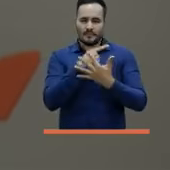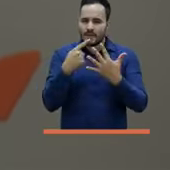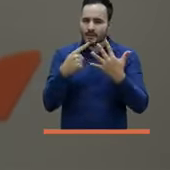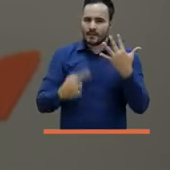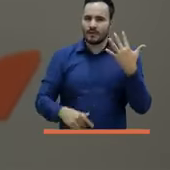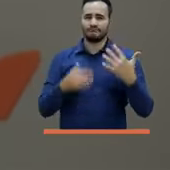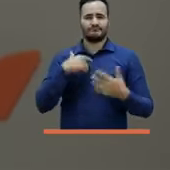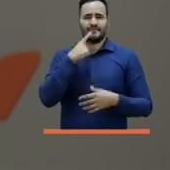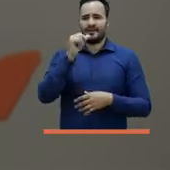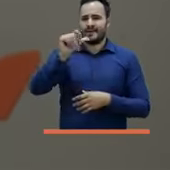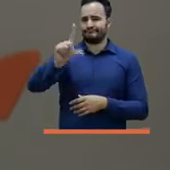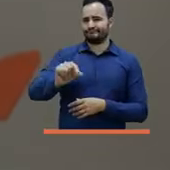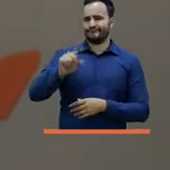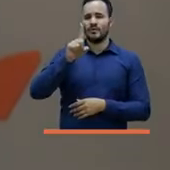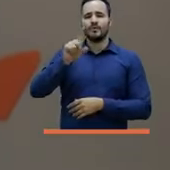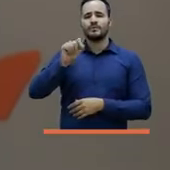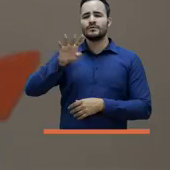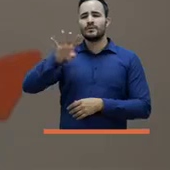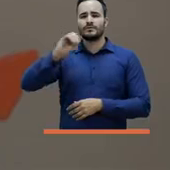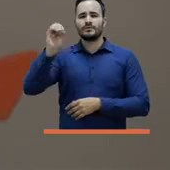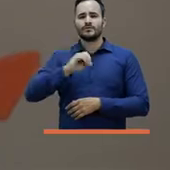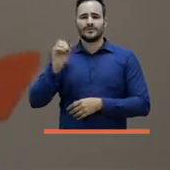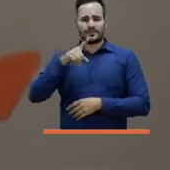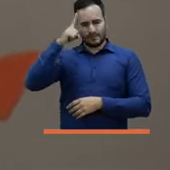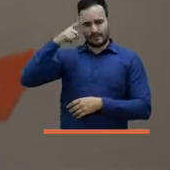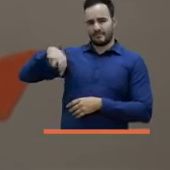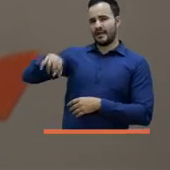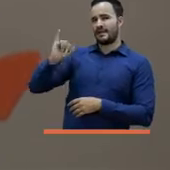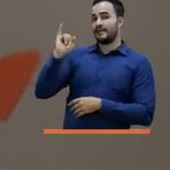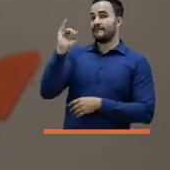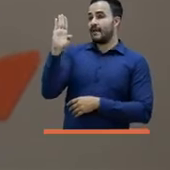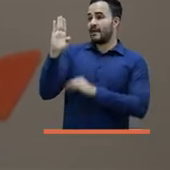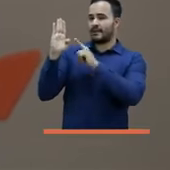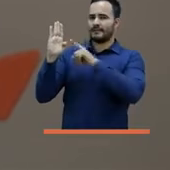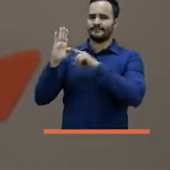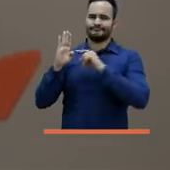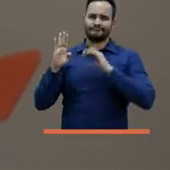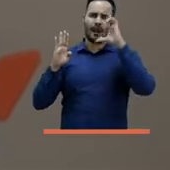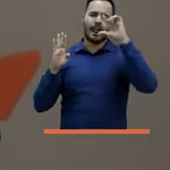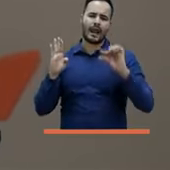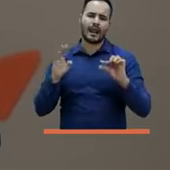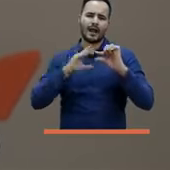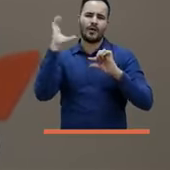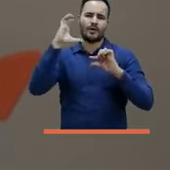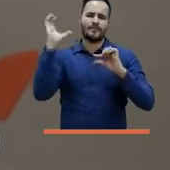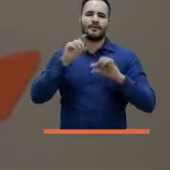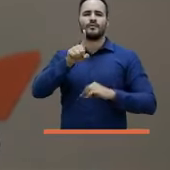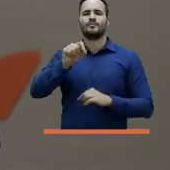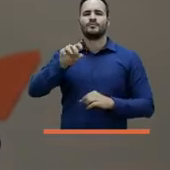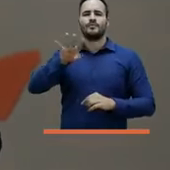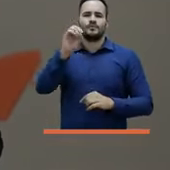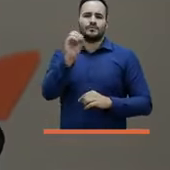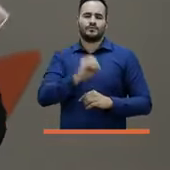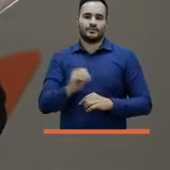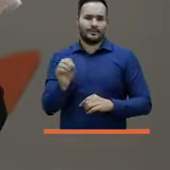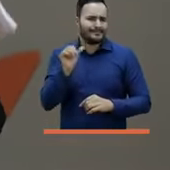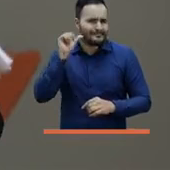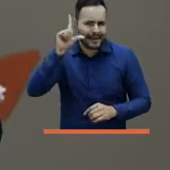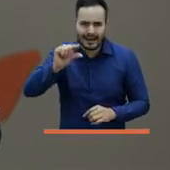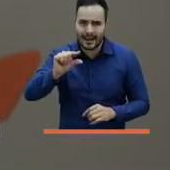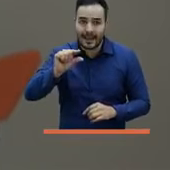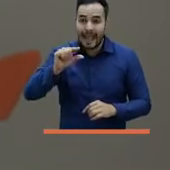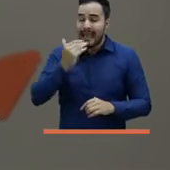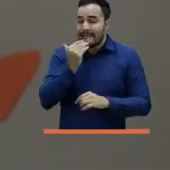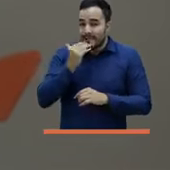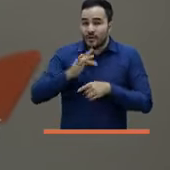del 1.4 por ciento del producto interno bruto nacional para el caso de colombia pero permitiría que más del